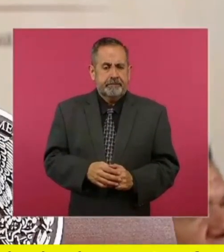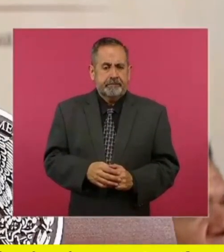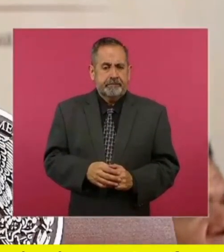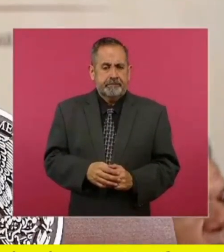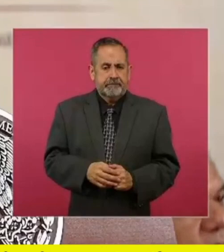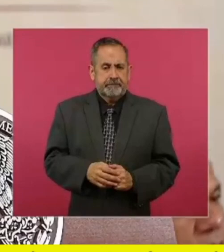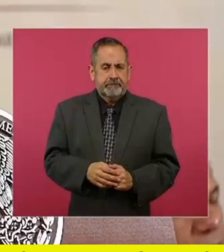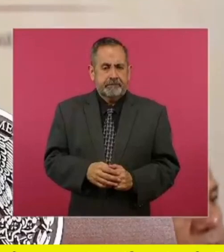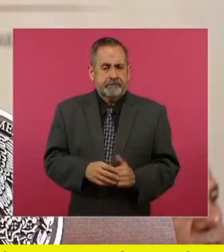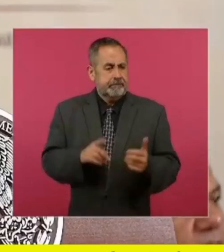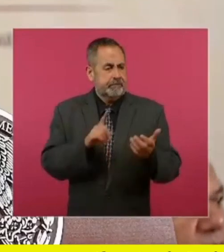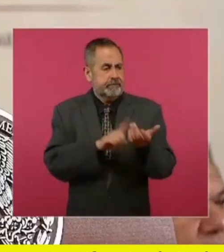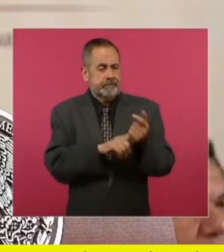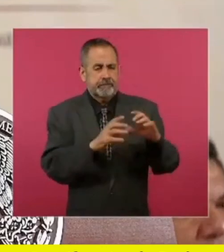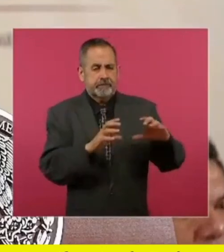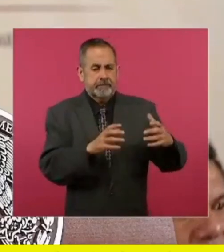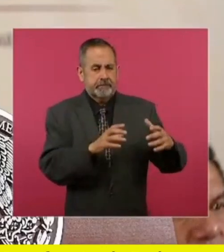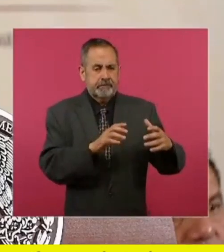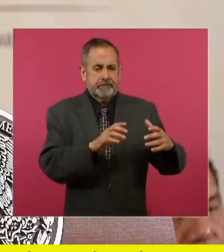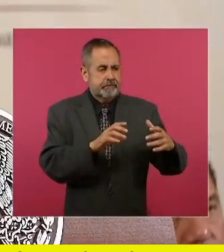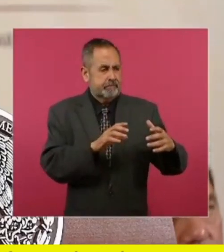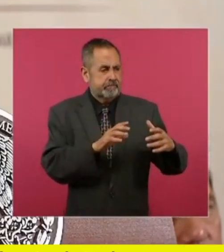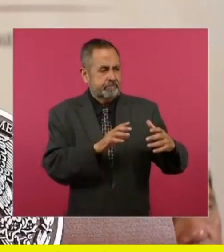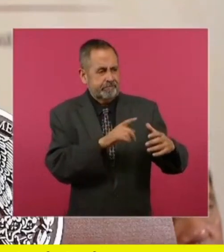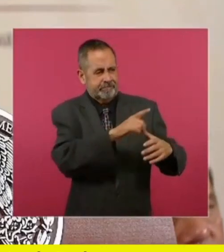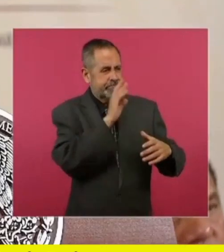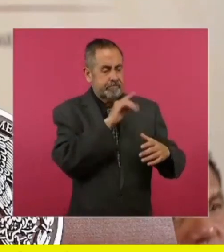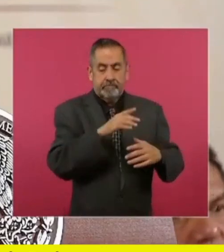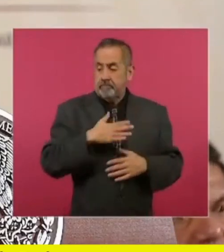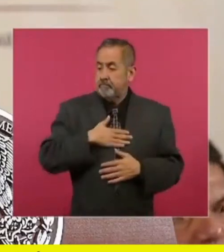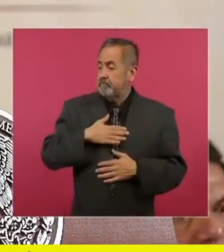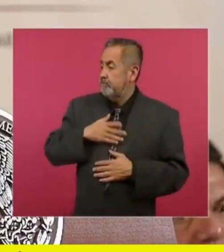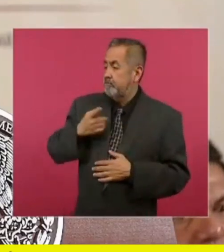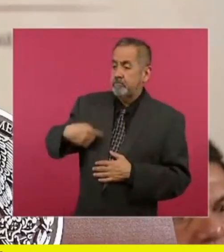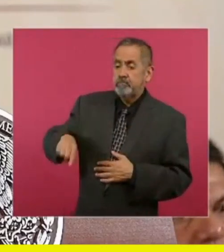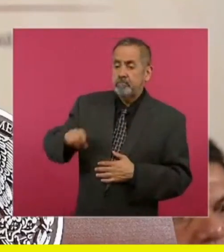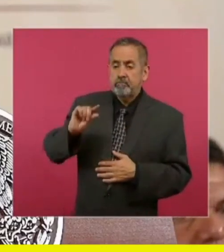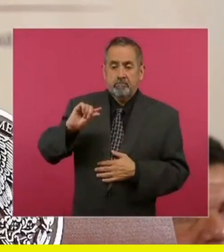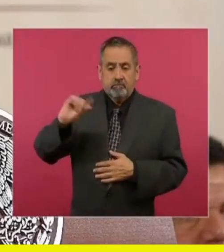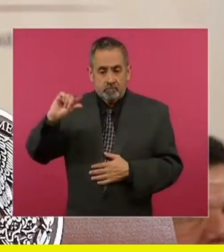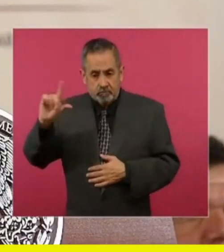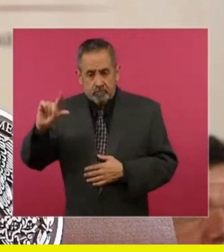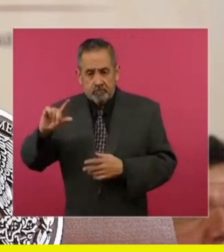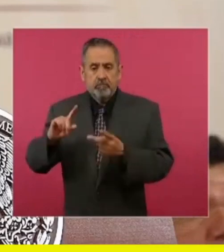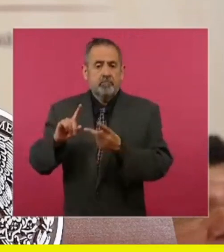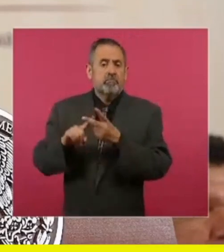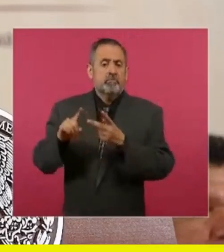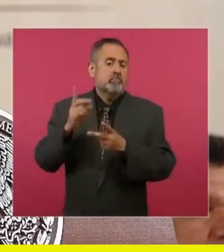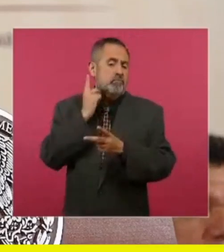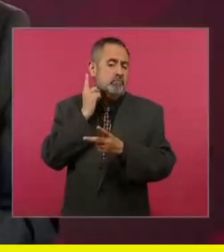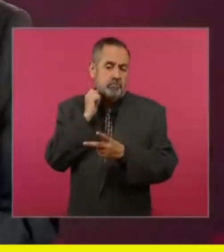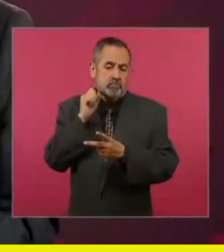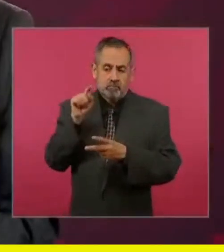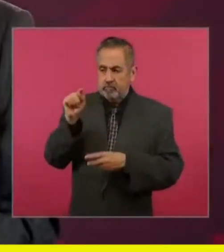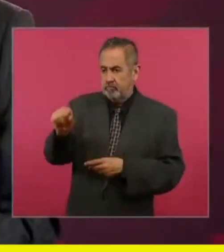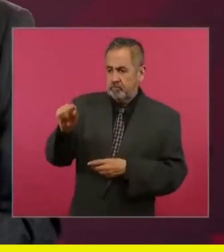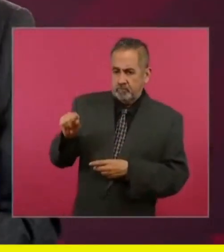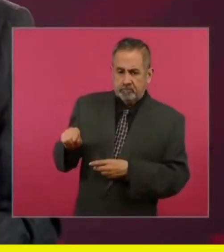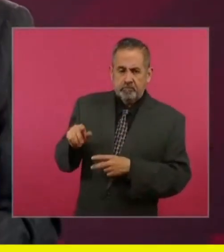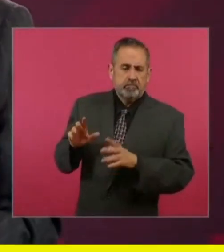que pertenecen al poder ejecutivo o al legislativo no tienen